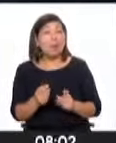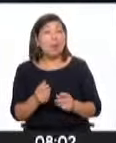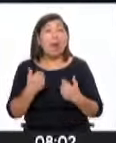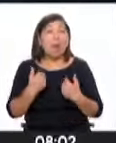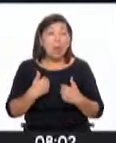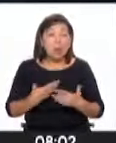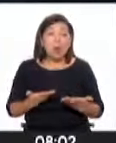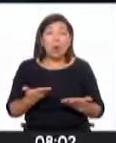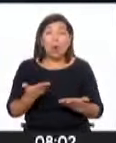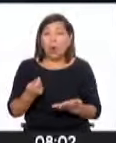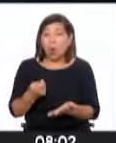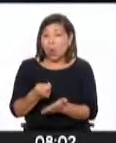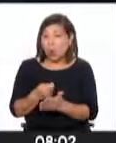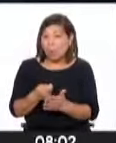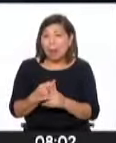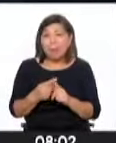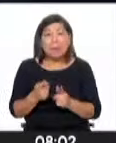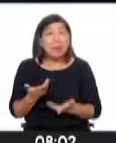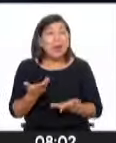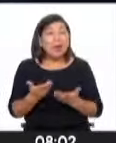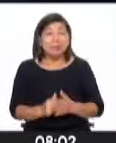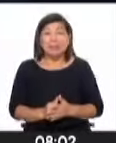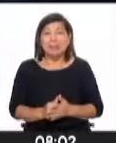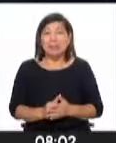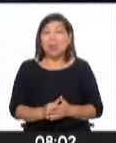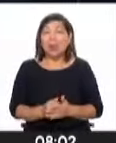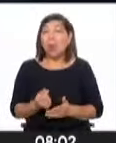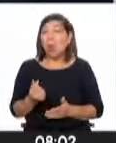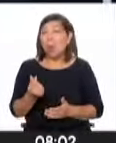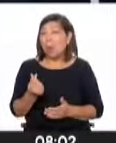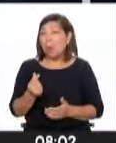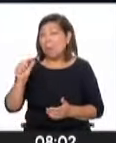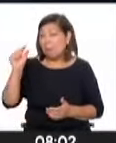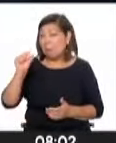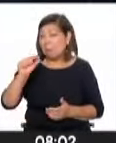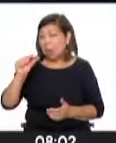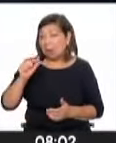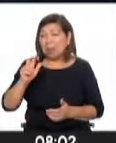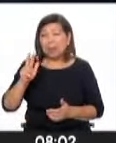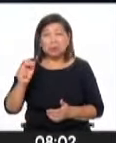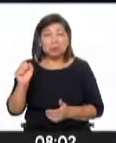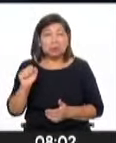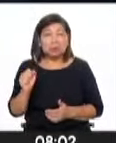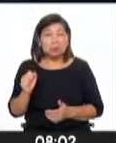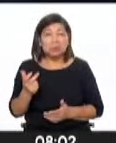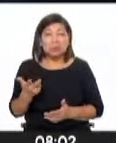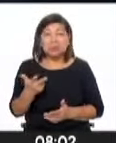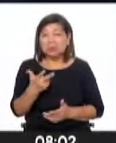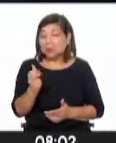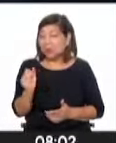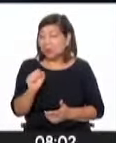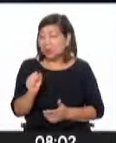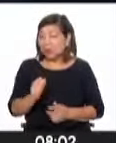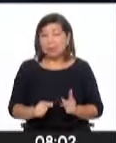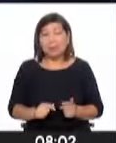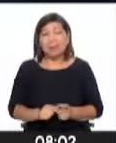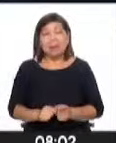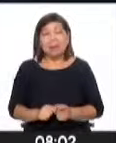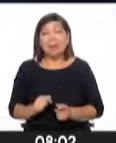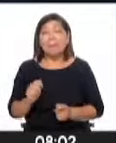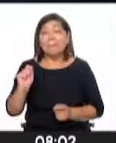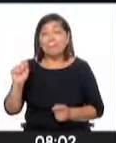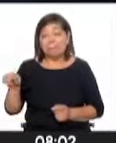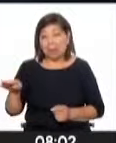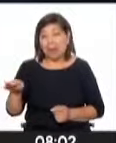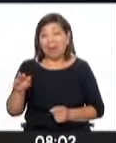abogado, empresas de cobranza, y ellos a veces, como lo compran muy barato, ese crédito que es 3.000 soles, de repente lo compran en 300 soles, ¿no? Le dan 300 al banco